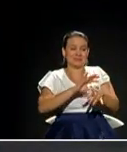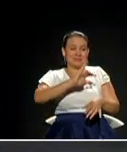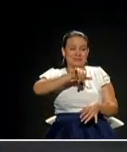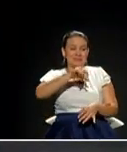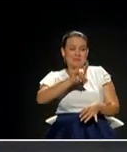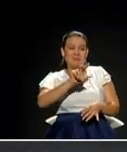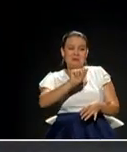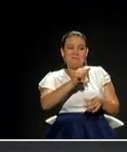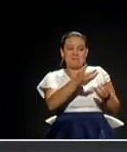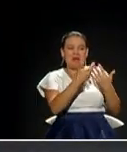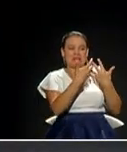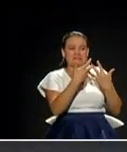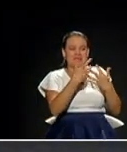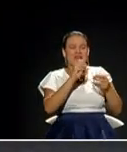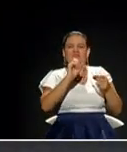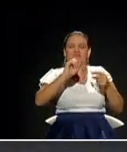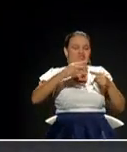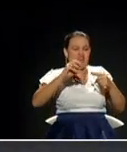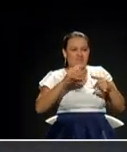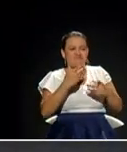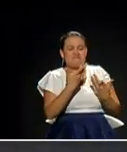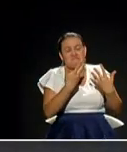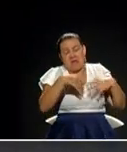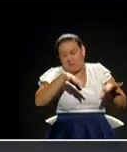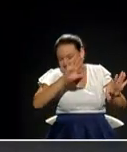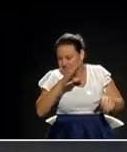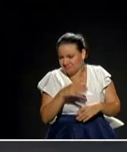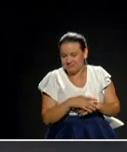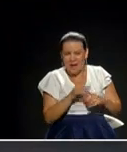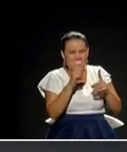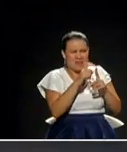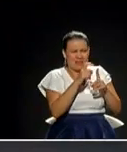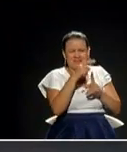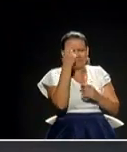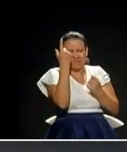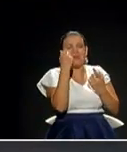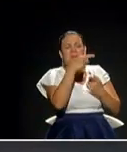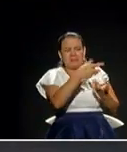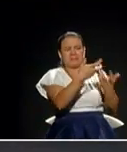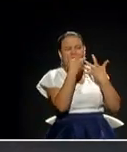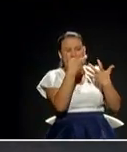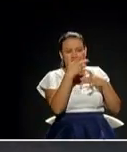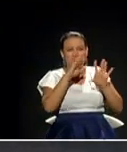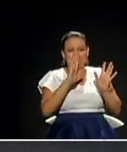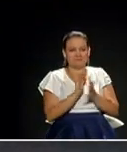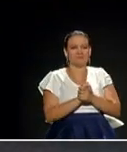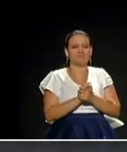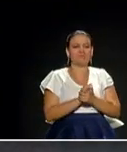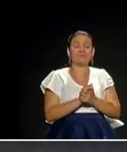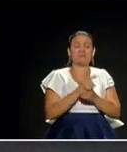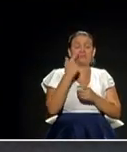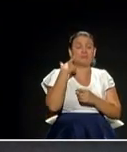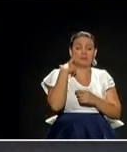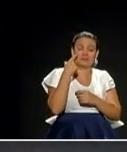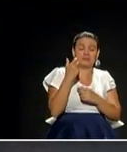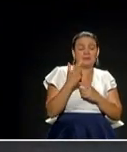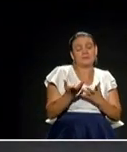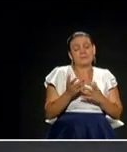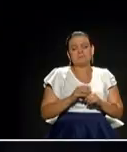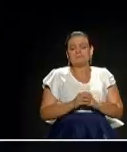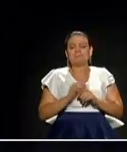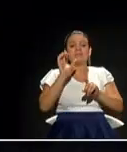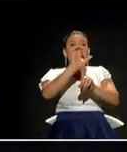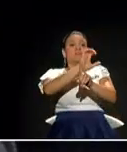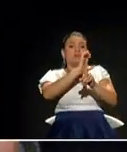incluye las especies endémicas que no sabía que era eso el foro pasado también encontraron a un turismo muy importante una oportunidad de